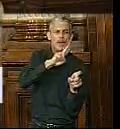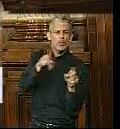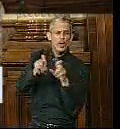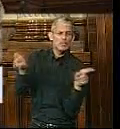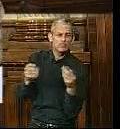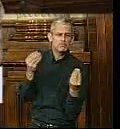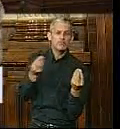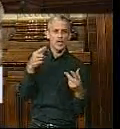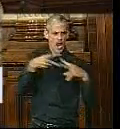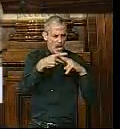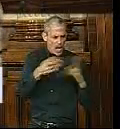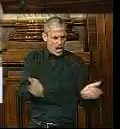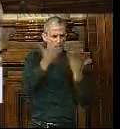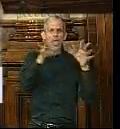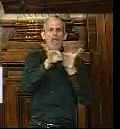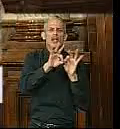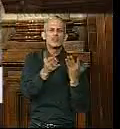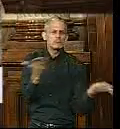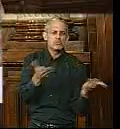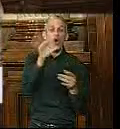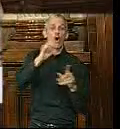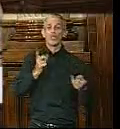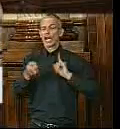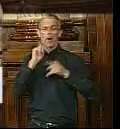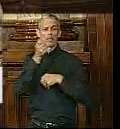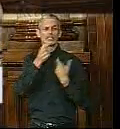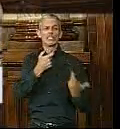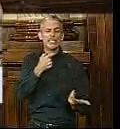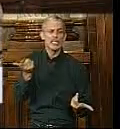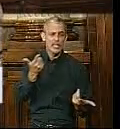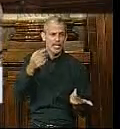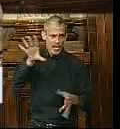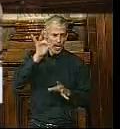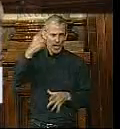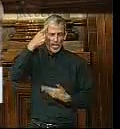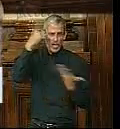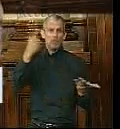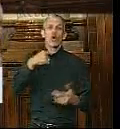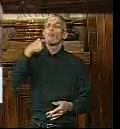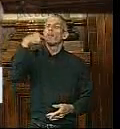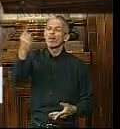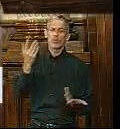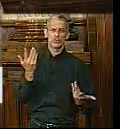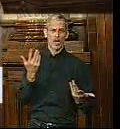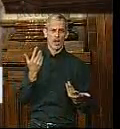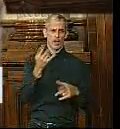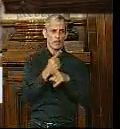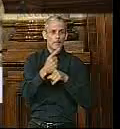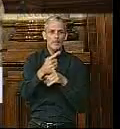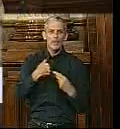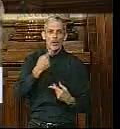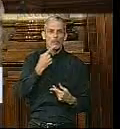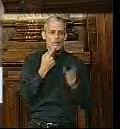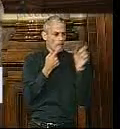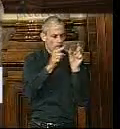derecho a ser lesbiana, el derecho a ser travesti, el derecho a preguntar, primero, como bien decís, si no tengo